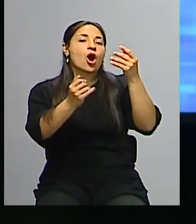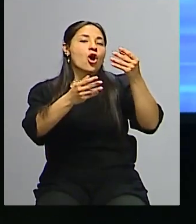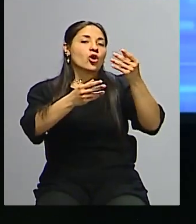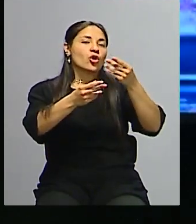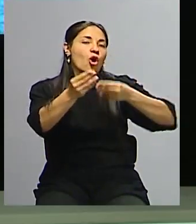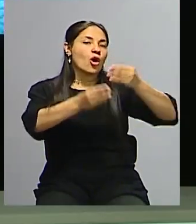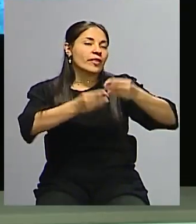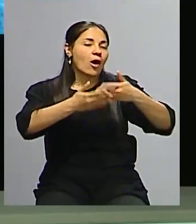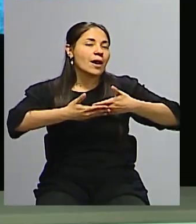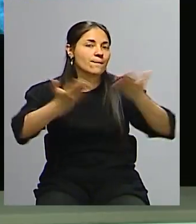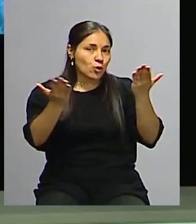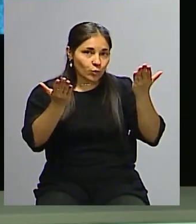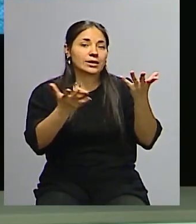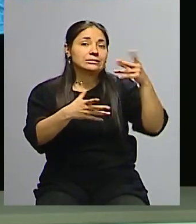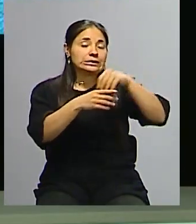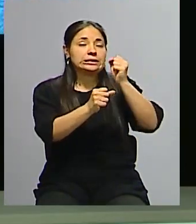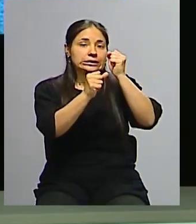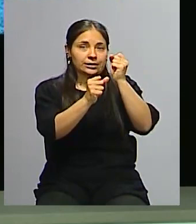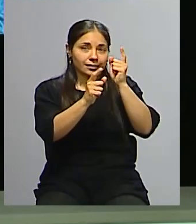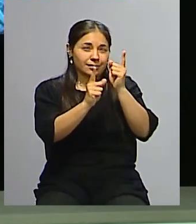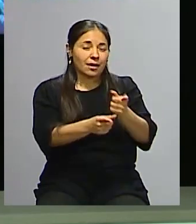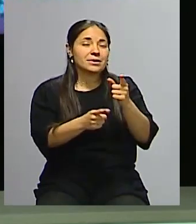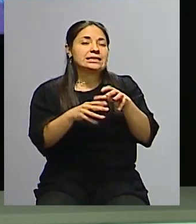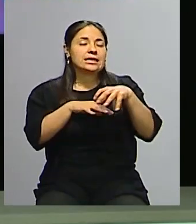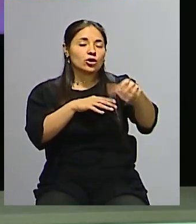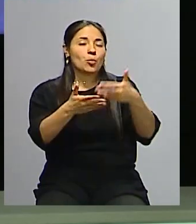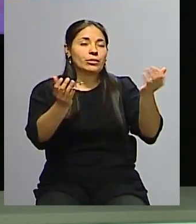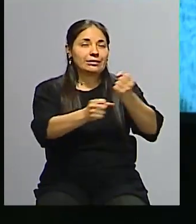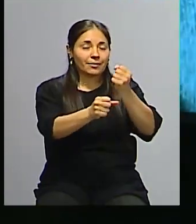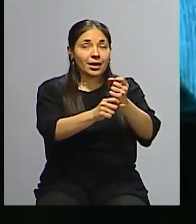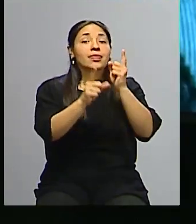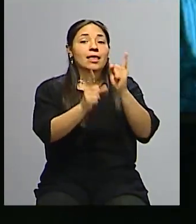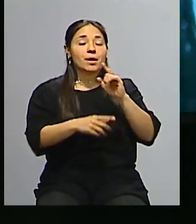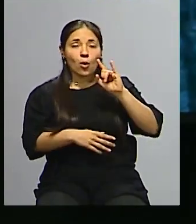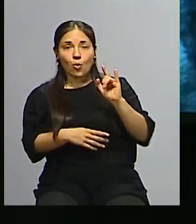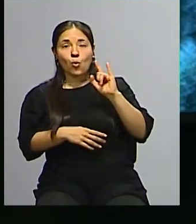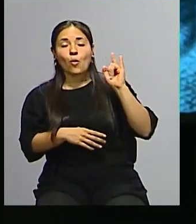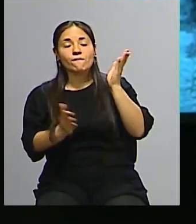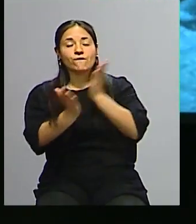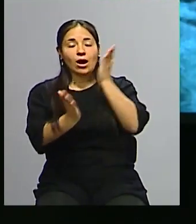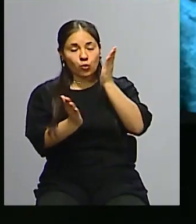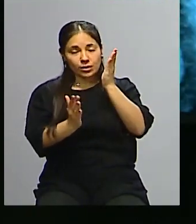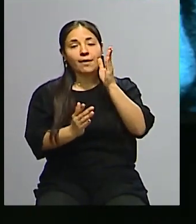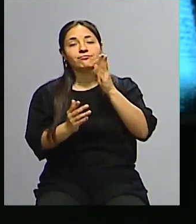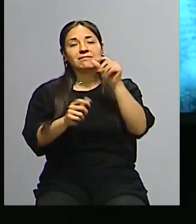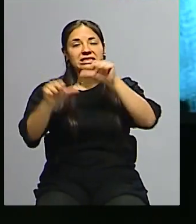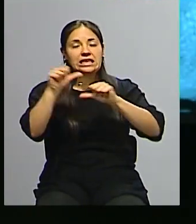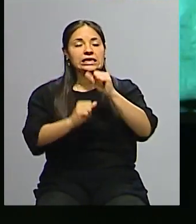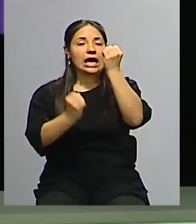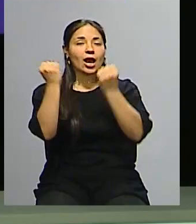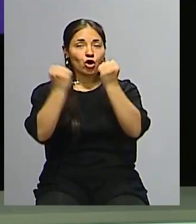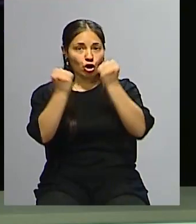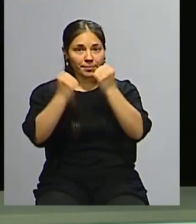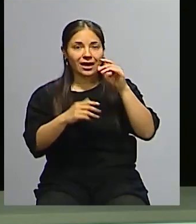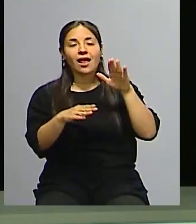magíster en gestión financiera del sector público y docente también de la Facultad de Ciencias Económicas de la Universidad Nacional de Cuyo, a quien le damos la bienvenida.